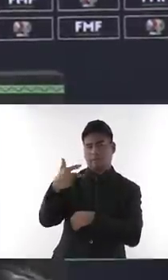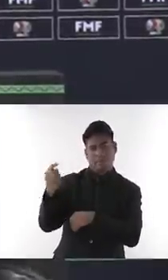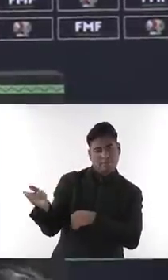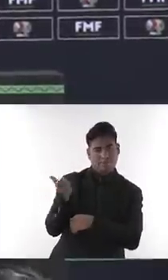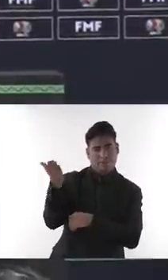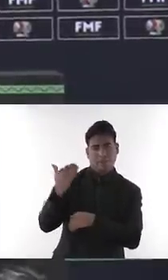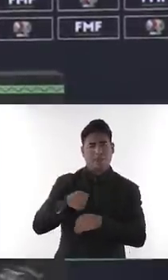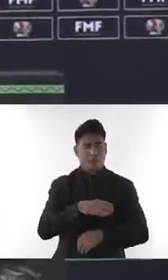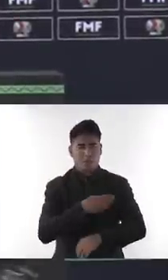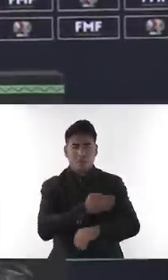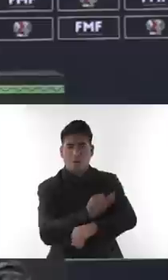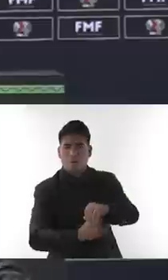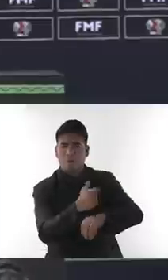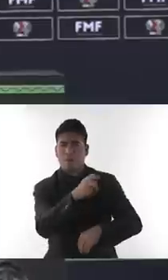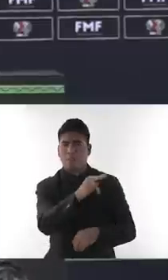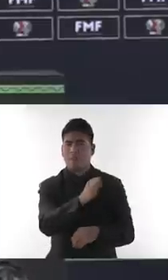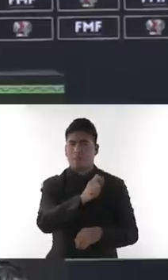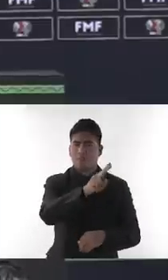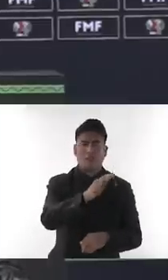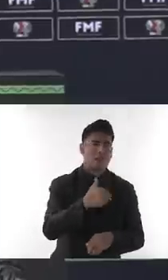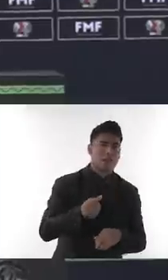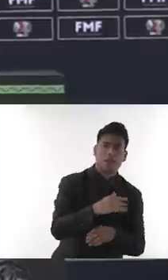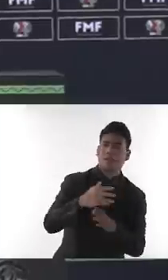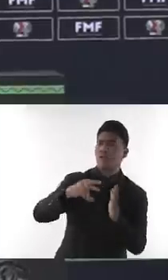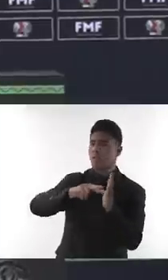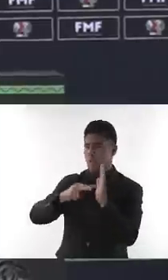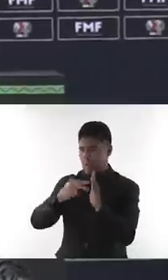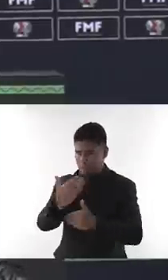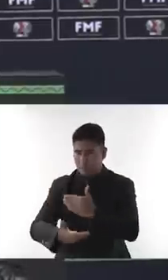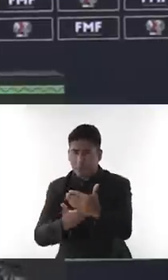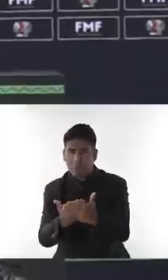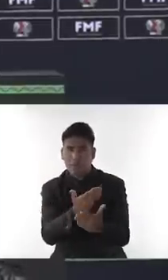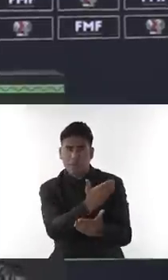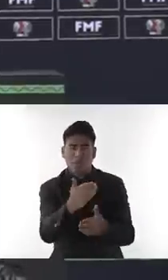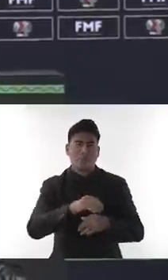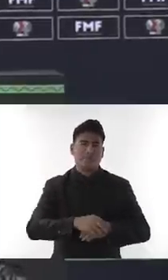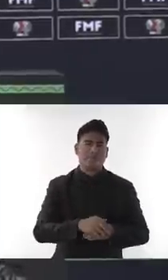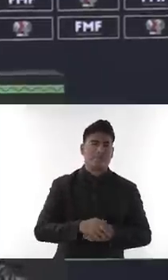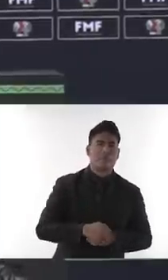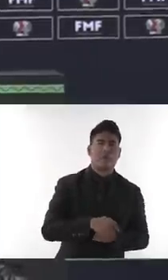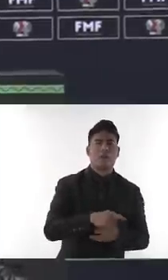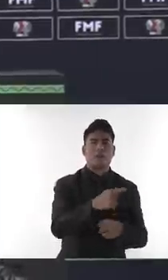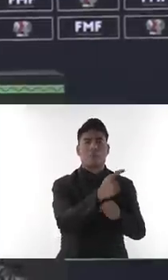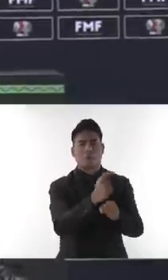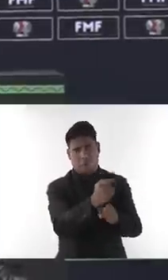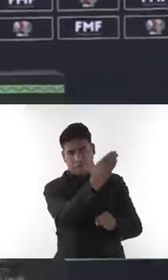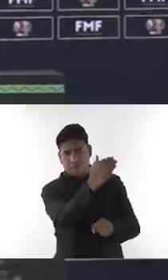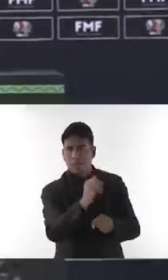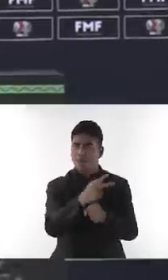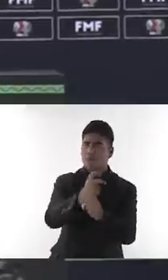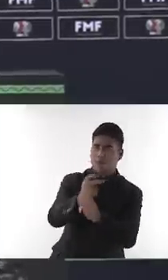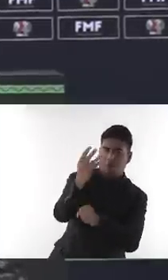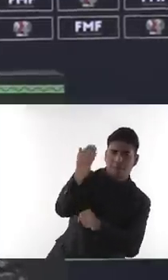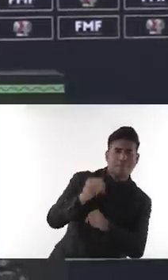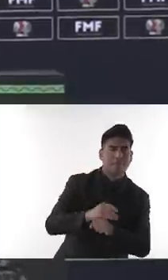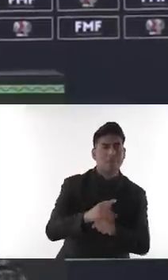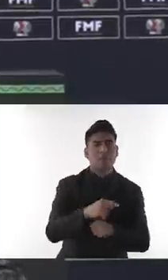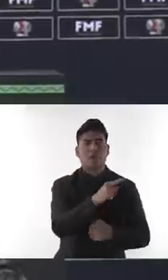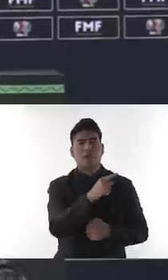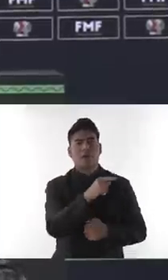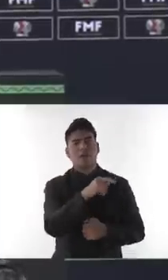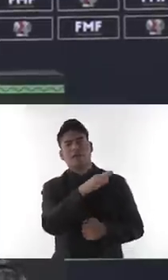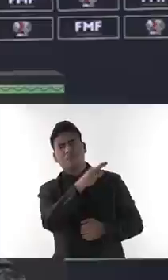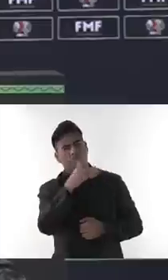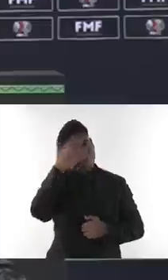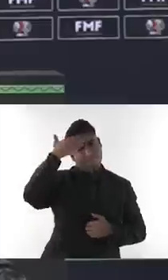Buenas tardes, Mikel, ingeniero John. Una pregunta para Mikel y otra para el ingeniero. Mikel,